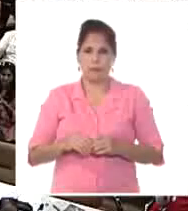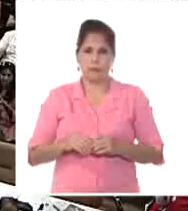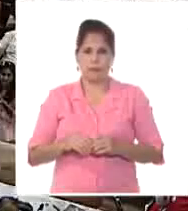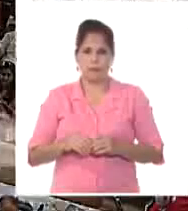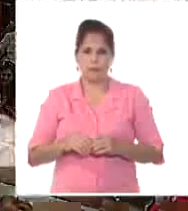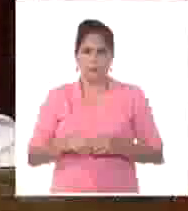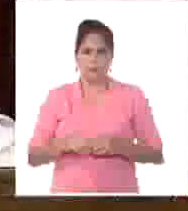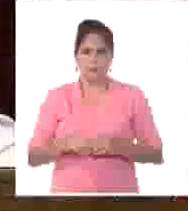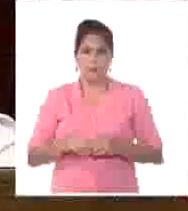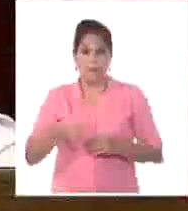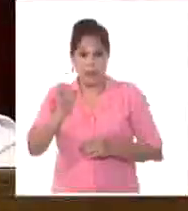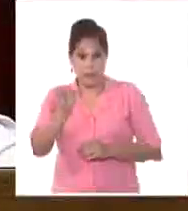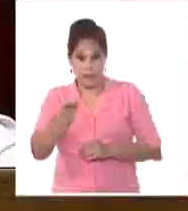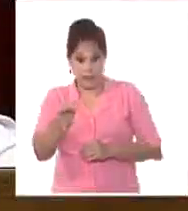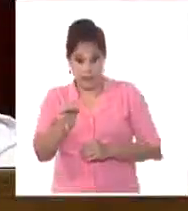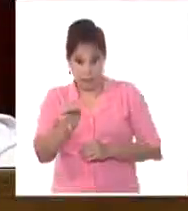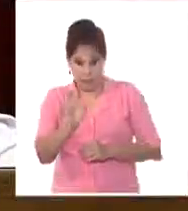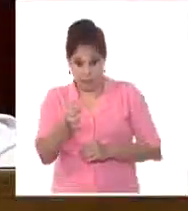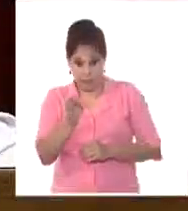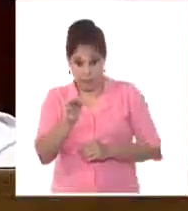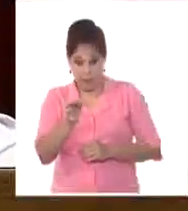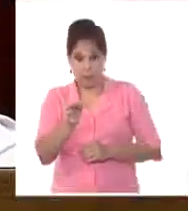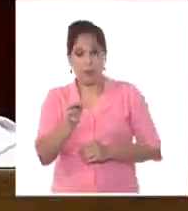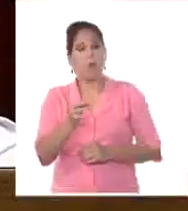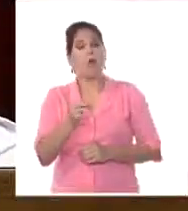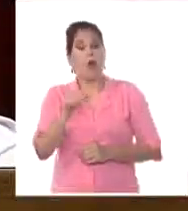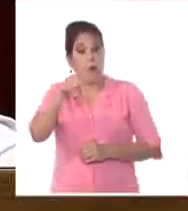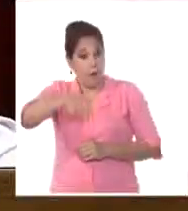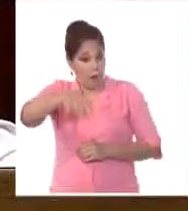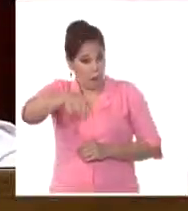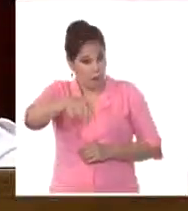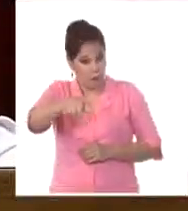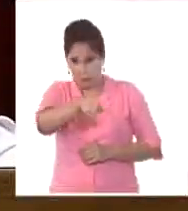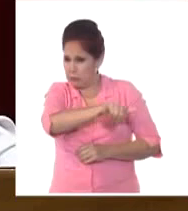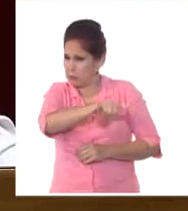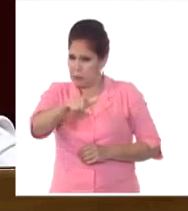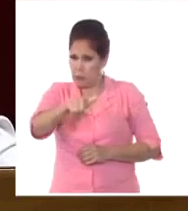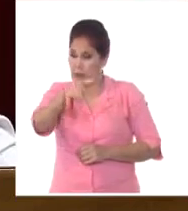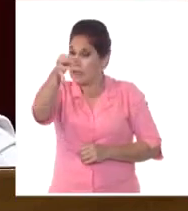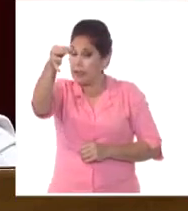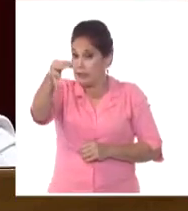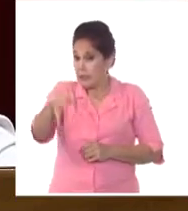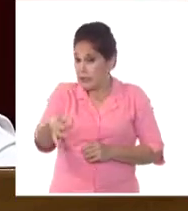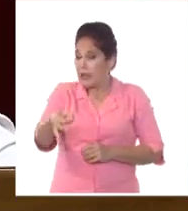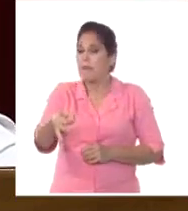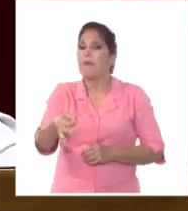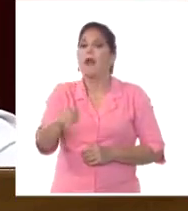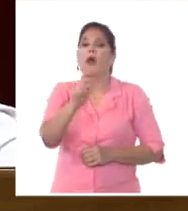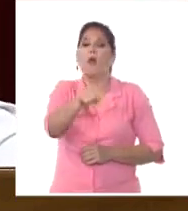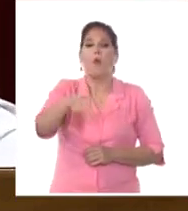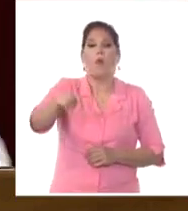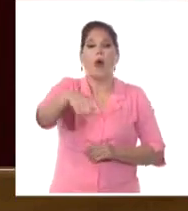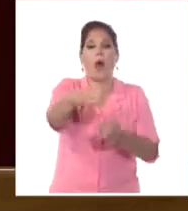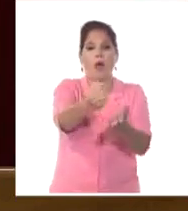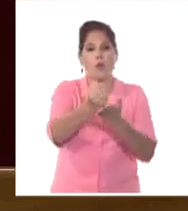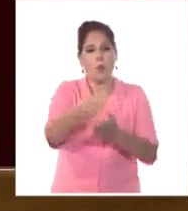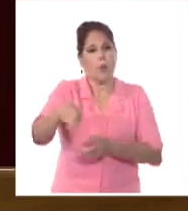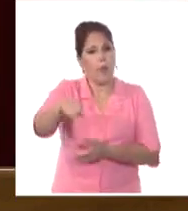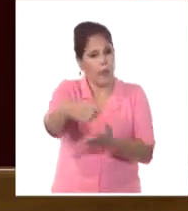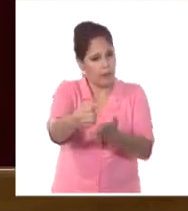Y como entonces, también ahora y como siempre, contamos con la solidaridad de